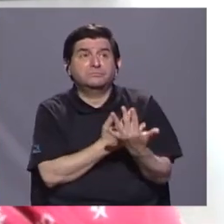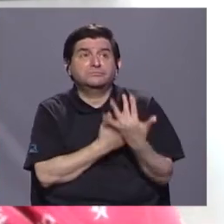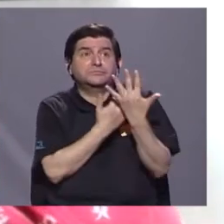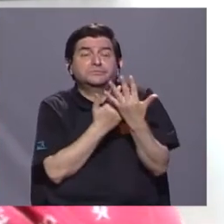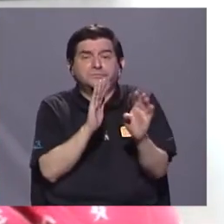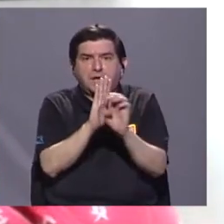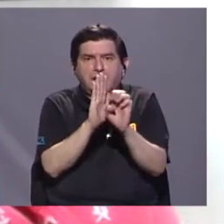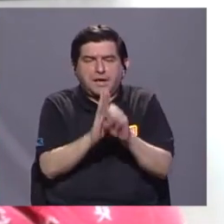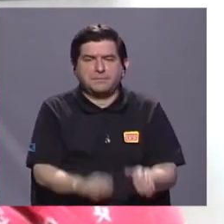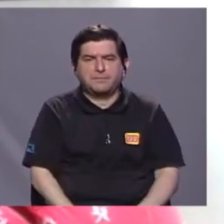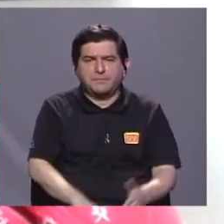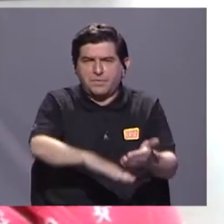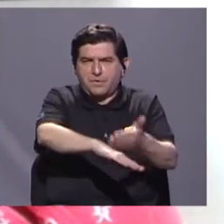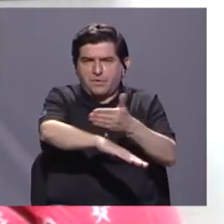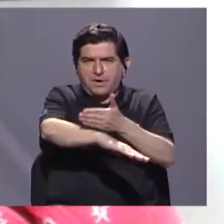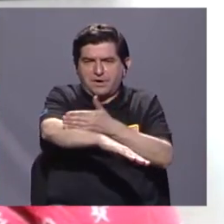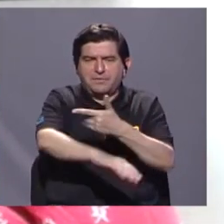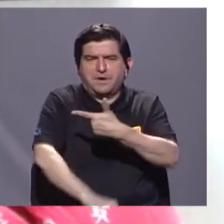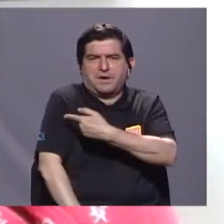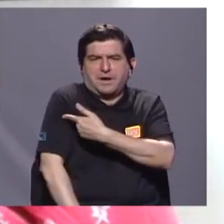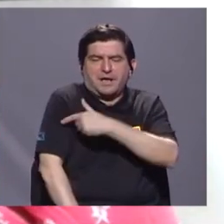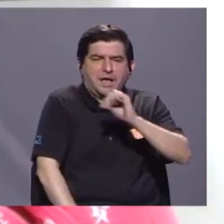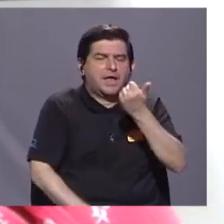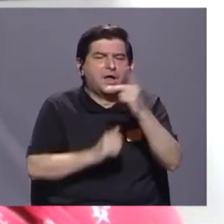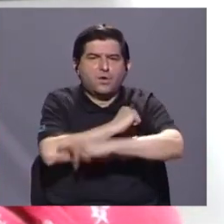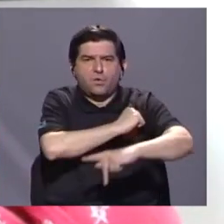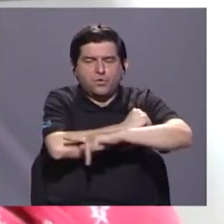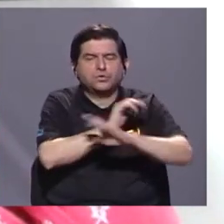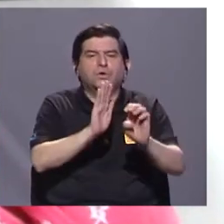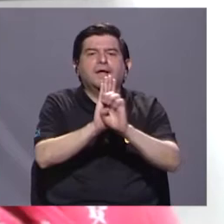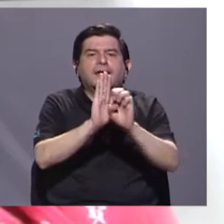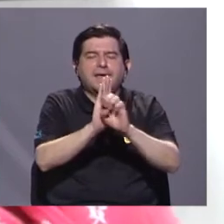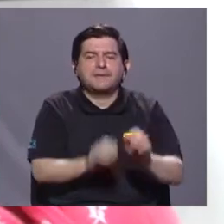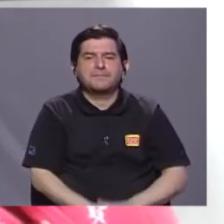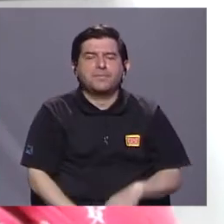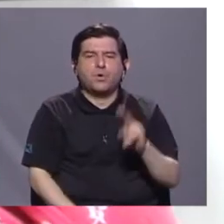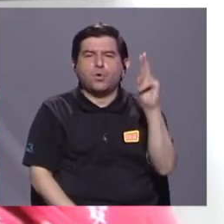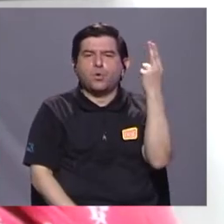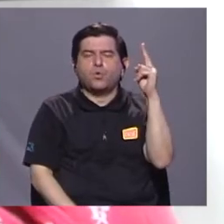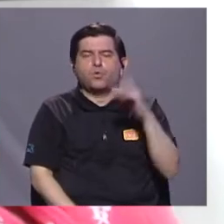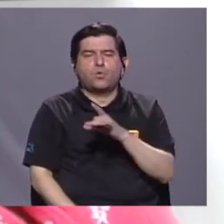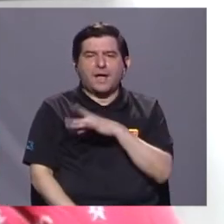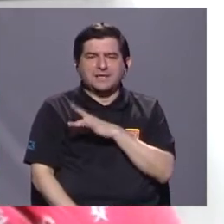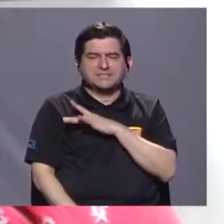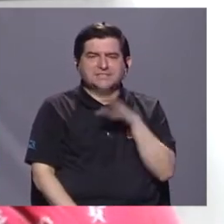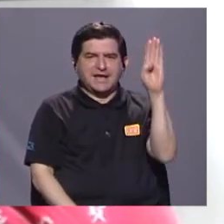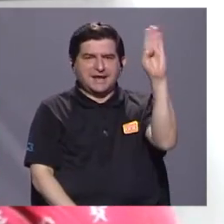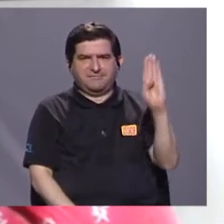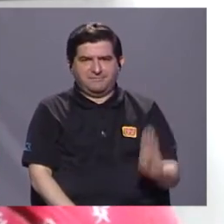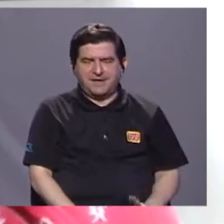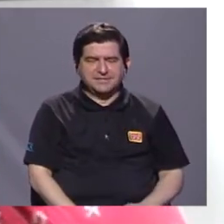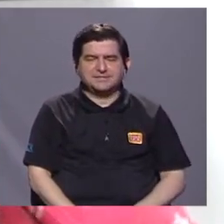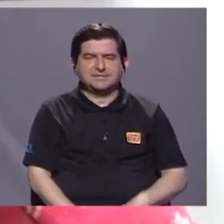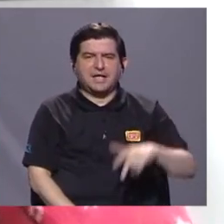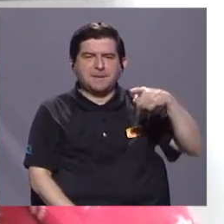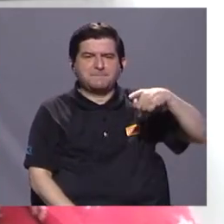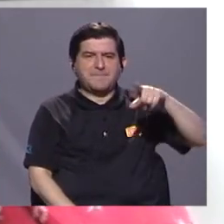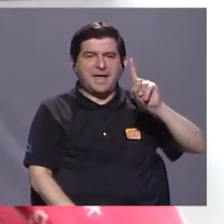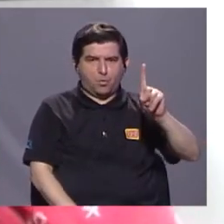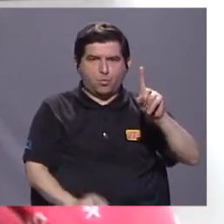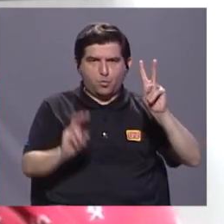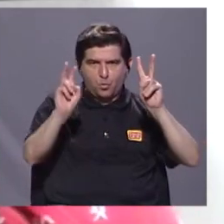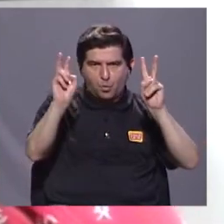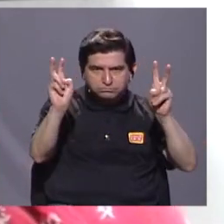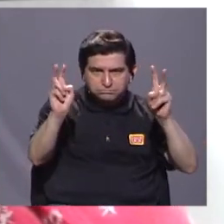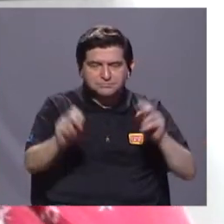es por ejemplo el avance de la vacunación en otros países como por ejemplo uruguay chile brasil donde la p1 que es como la